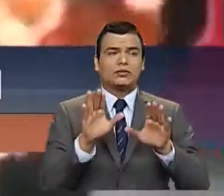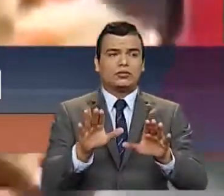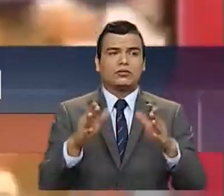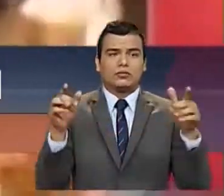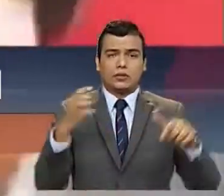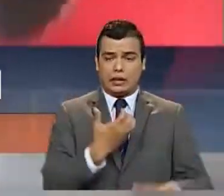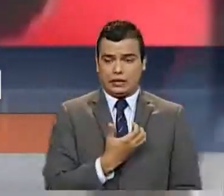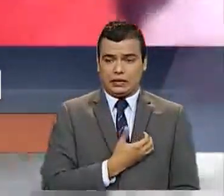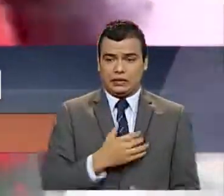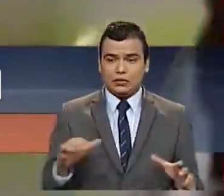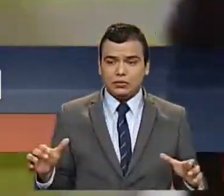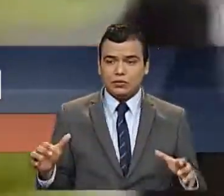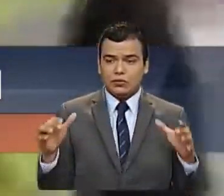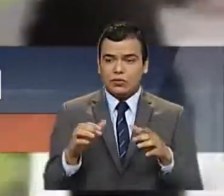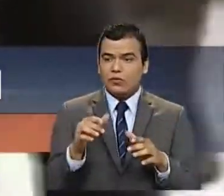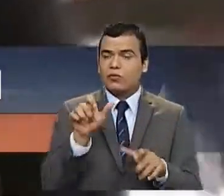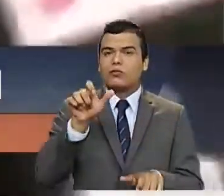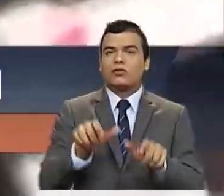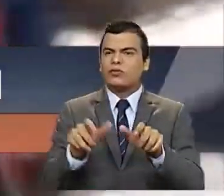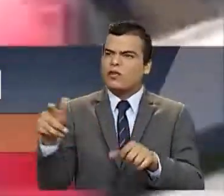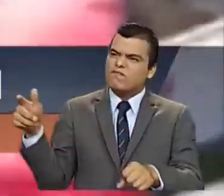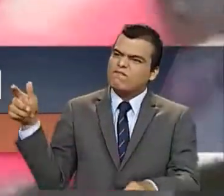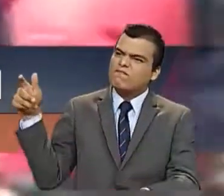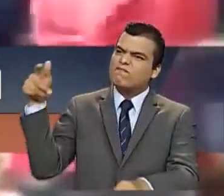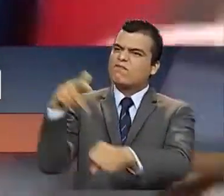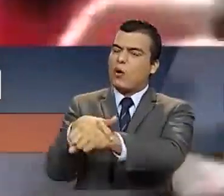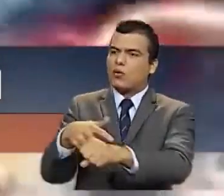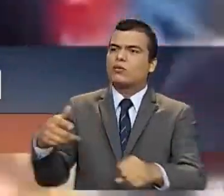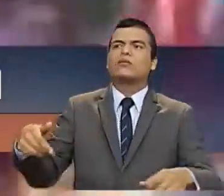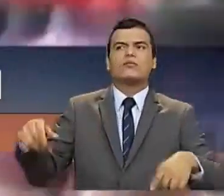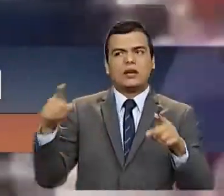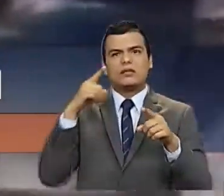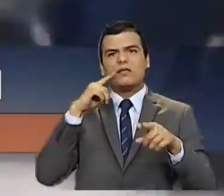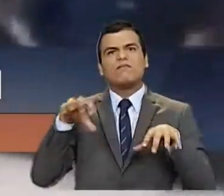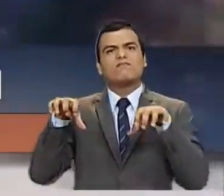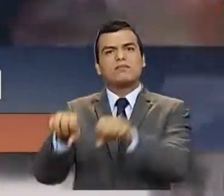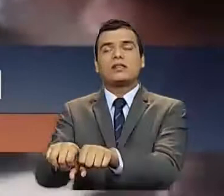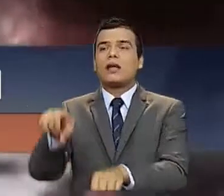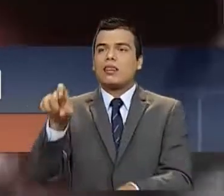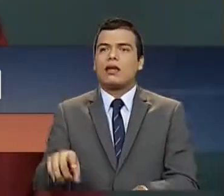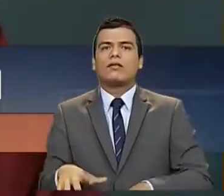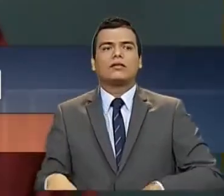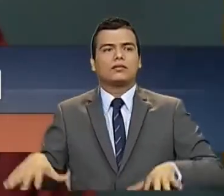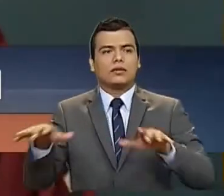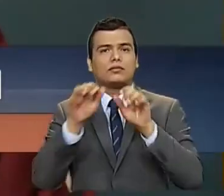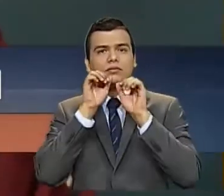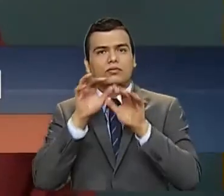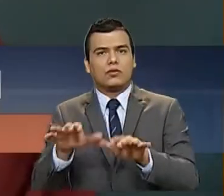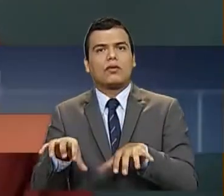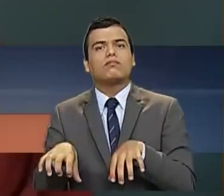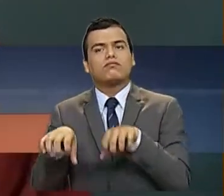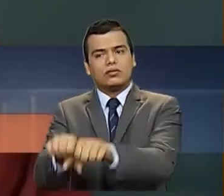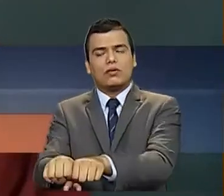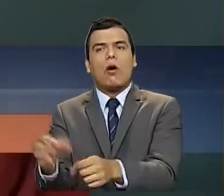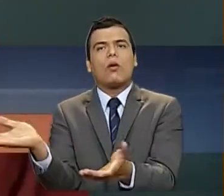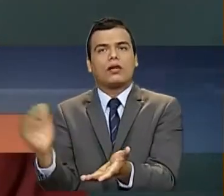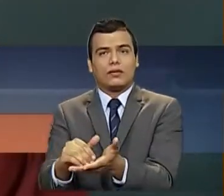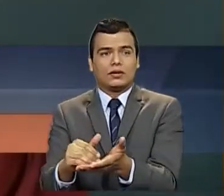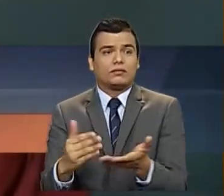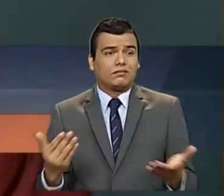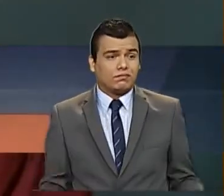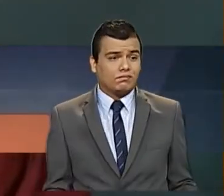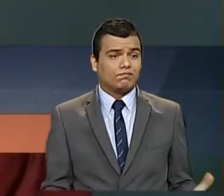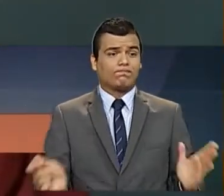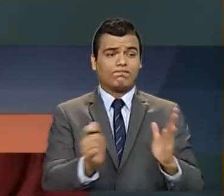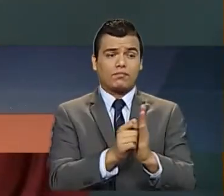de la Alcaldía de Pasto son atacados a diario solo por cumplir su gestión, recuperar el espacio público de la ciudad. Pero también hay otro